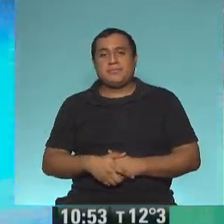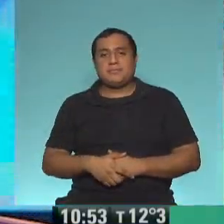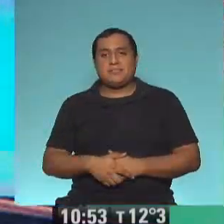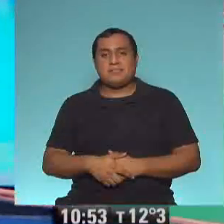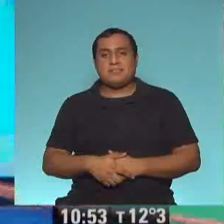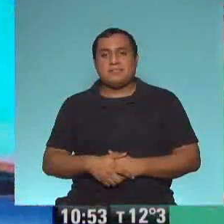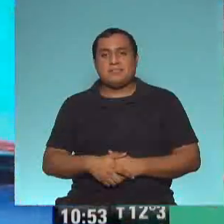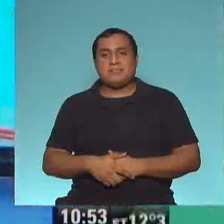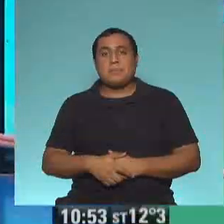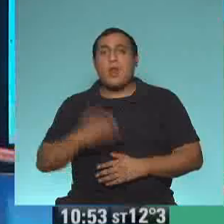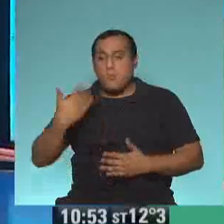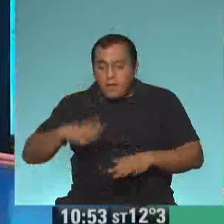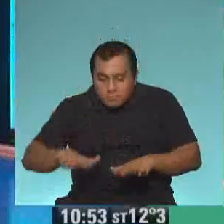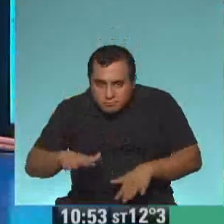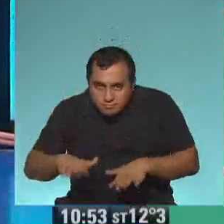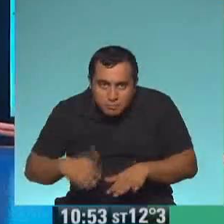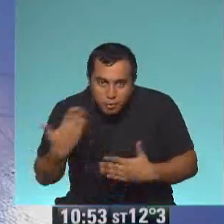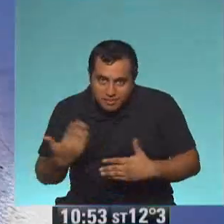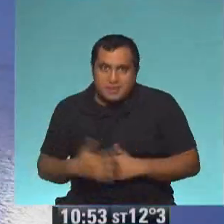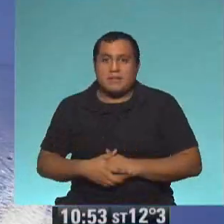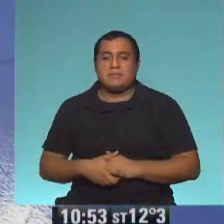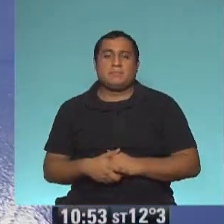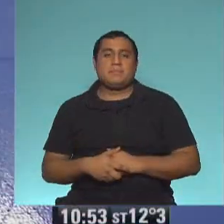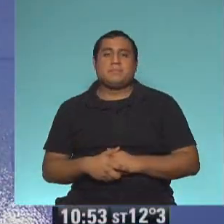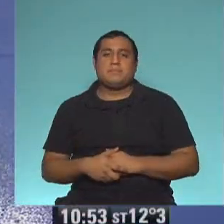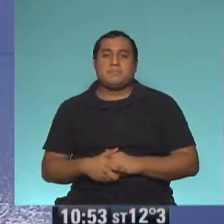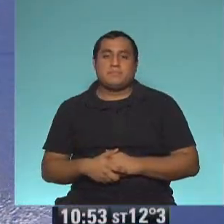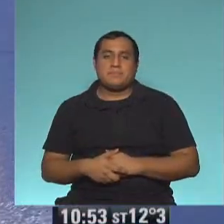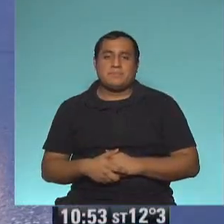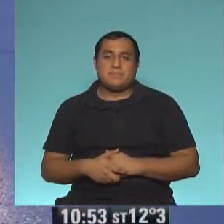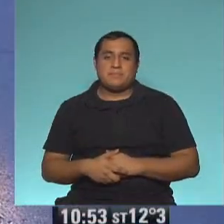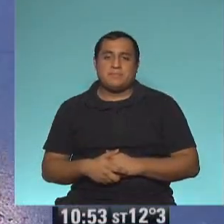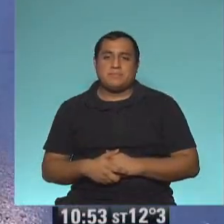abajo, pero ahora puedo apoyar las manos. Ah, yo. ¿Cómo un cururú? Las manos.